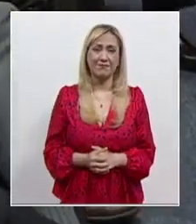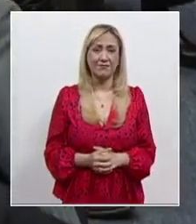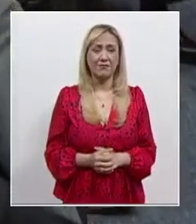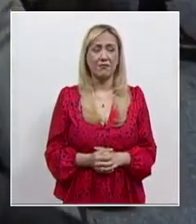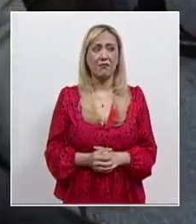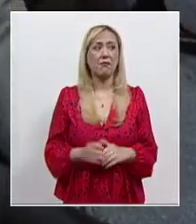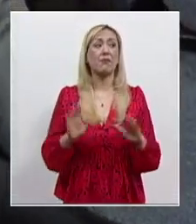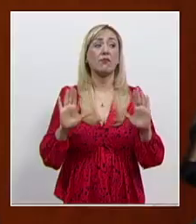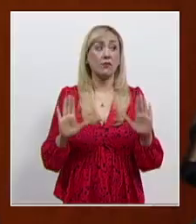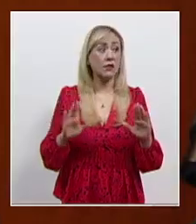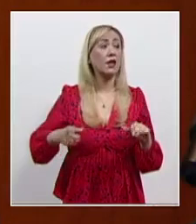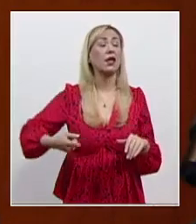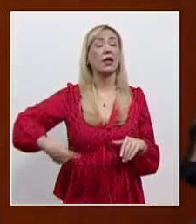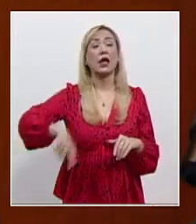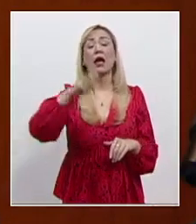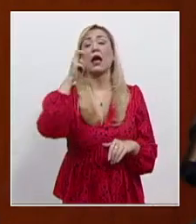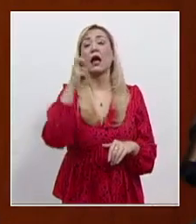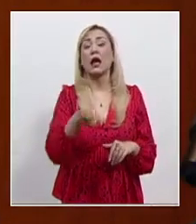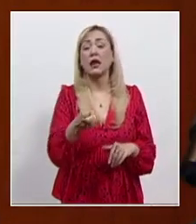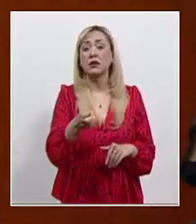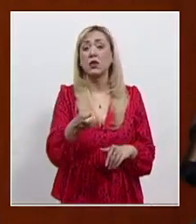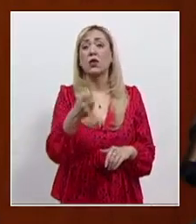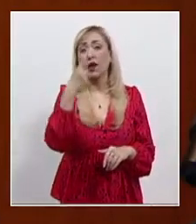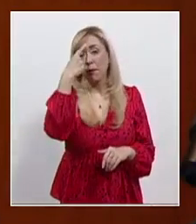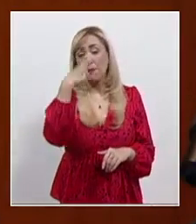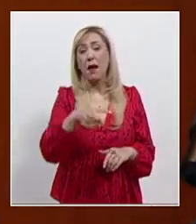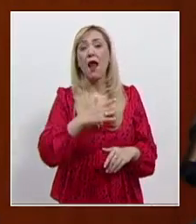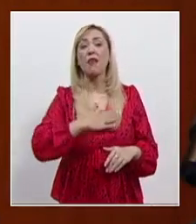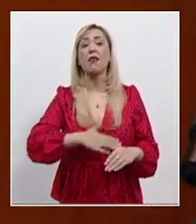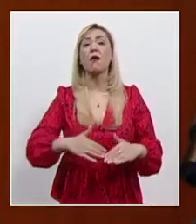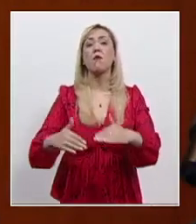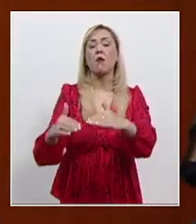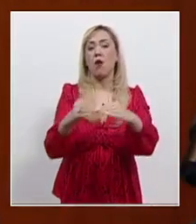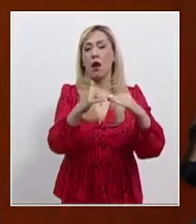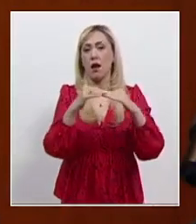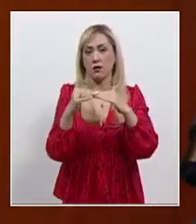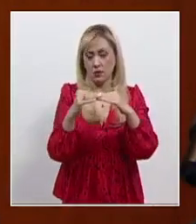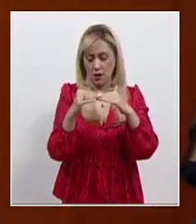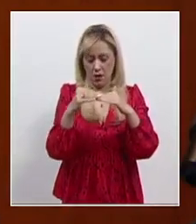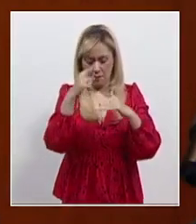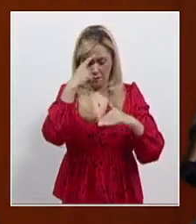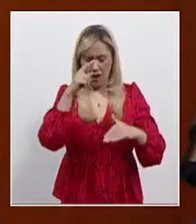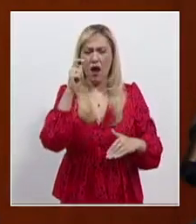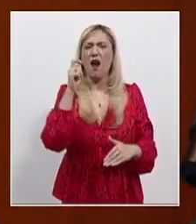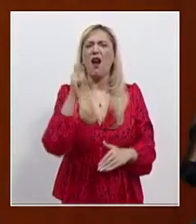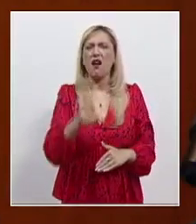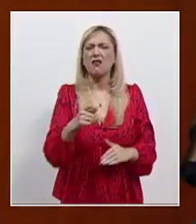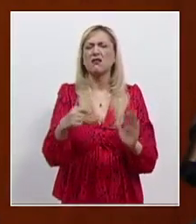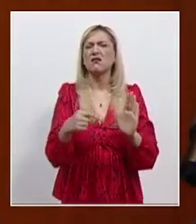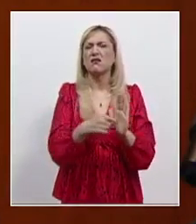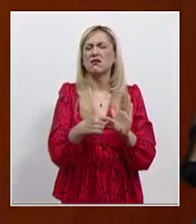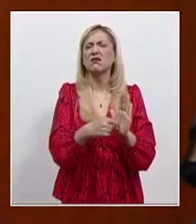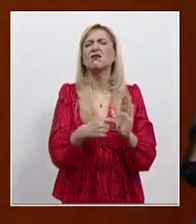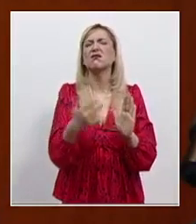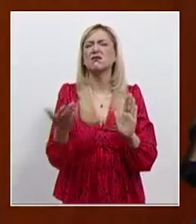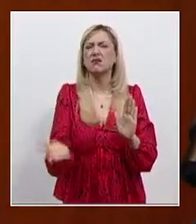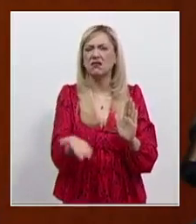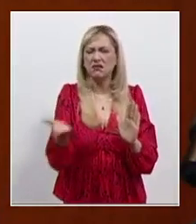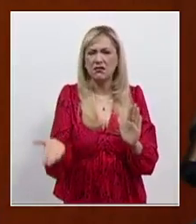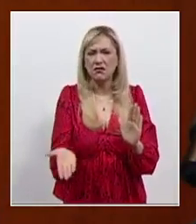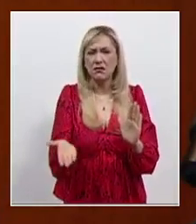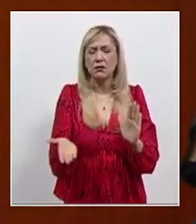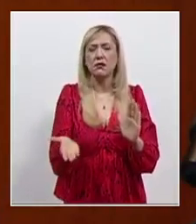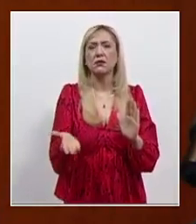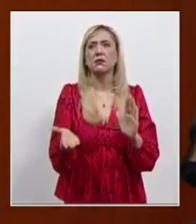Y legitimadora de la democracia, que tiene para hacer valer este criterio frente a